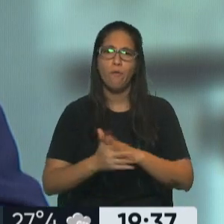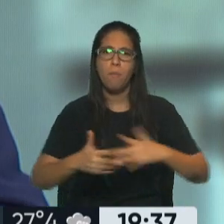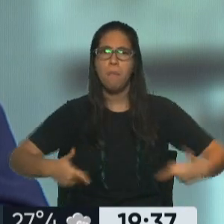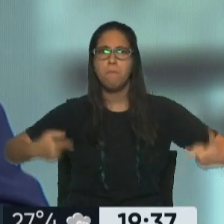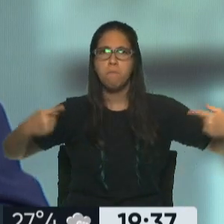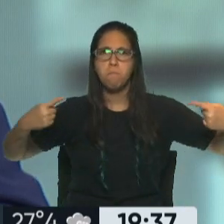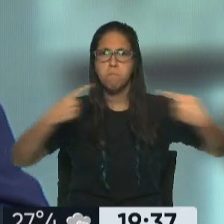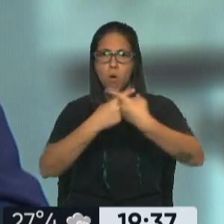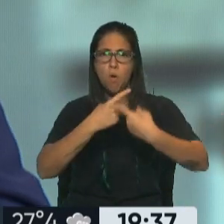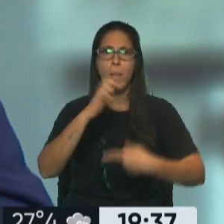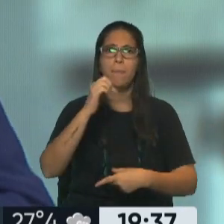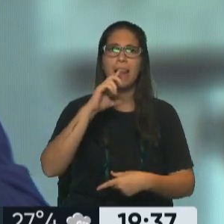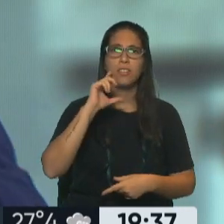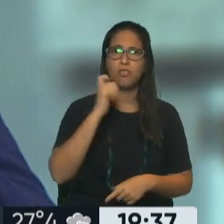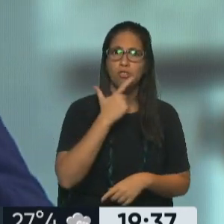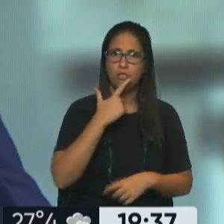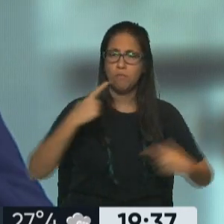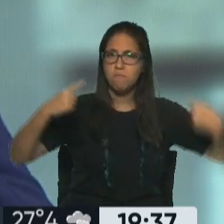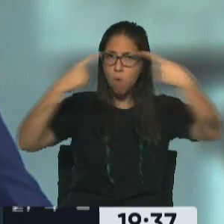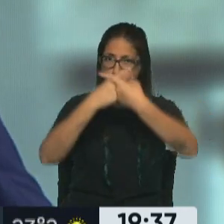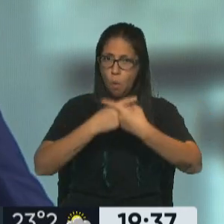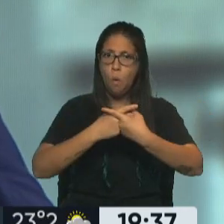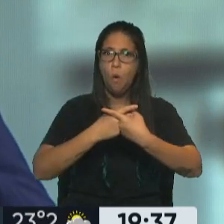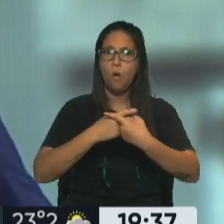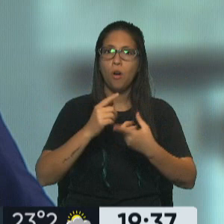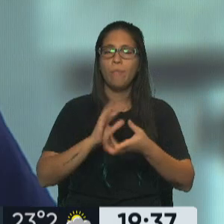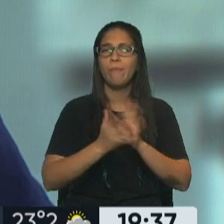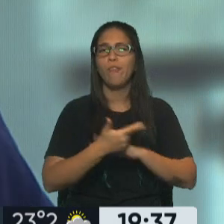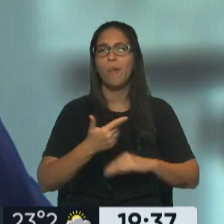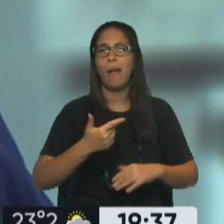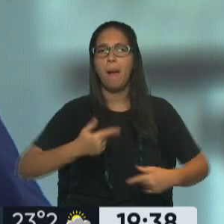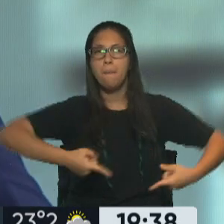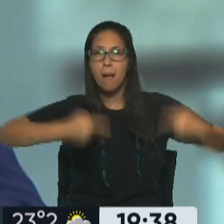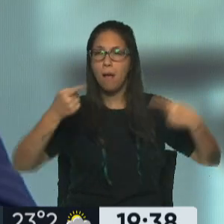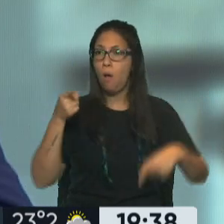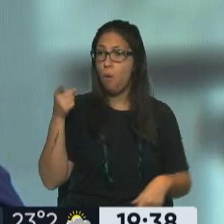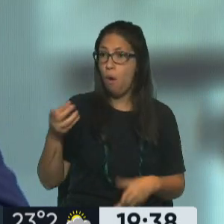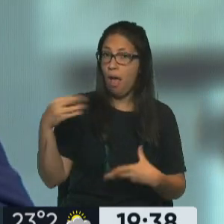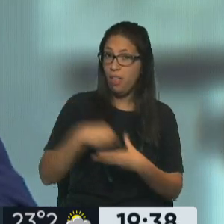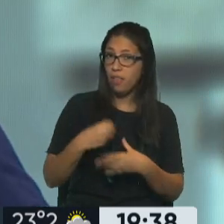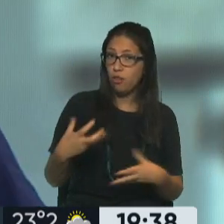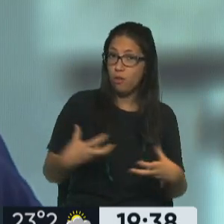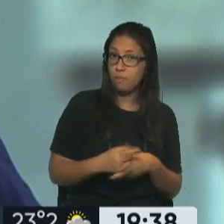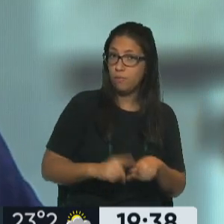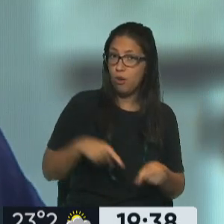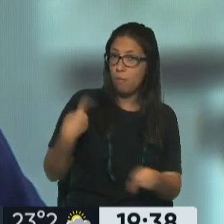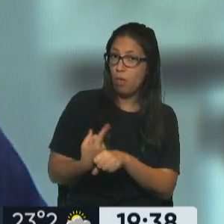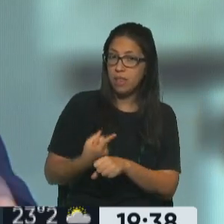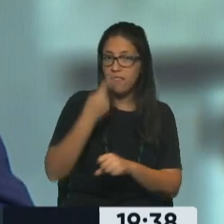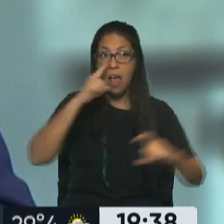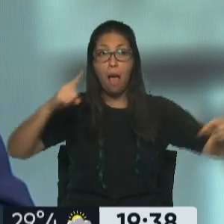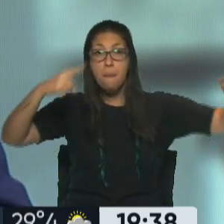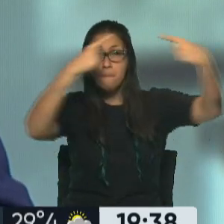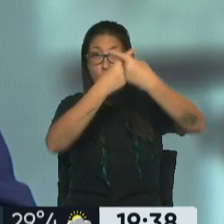Palacios con Palacios o sea lo reta Duelo porque Palacios le dice que no puede estar en el partido finalmente El Duelo no se